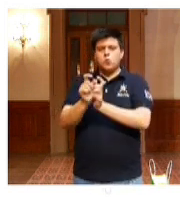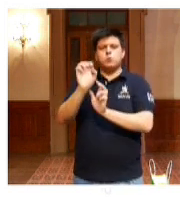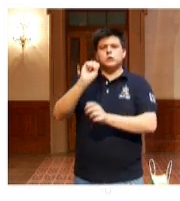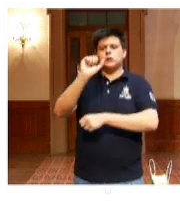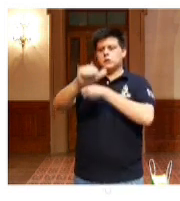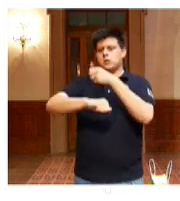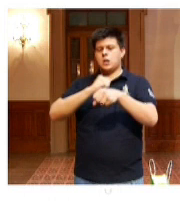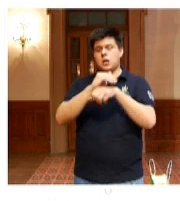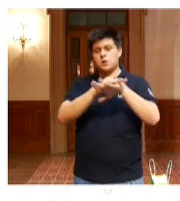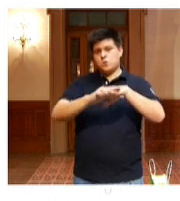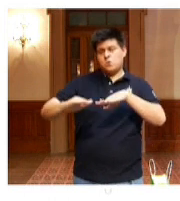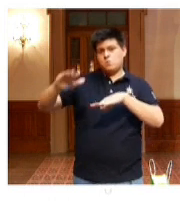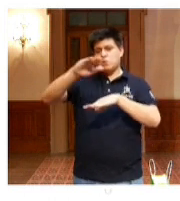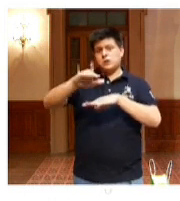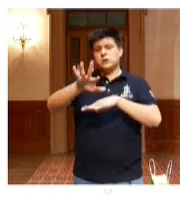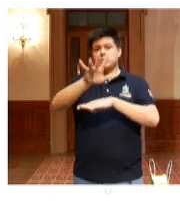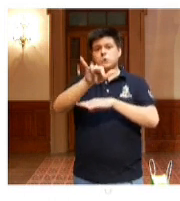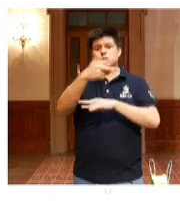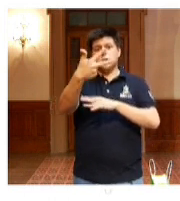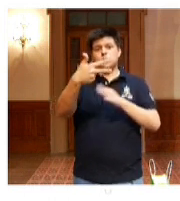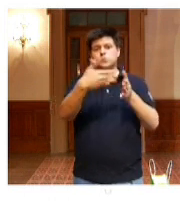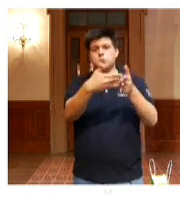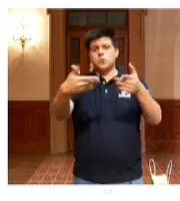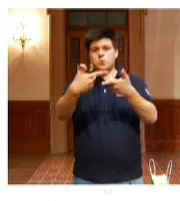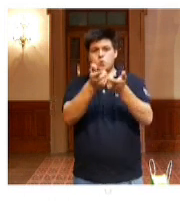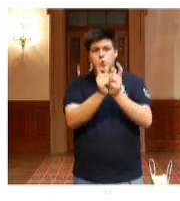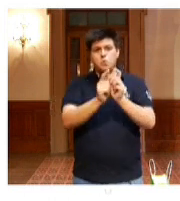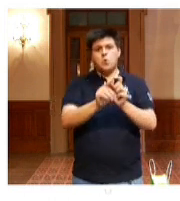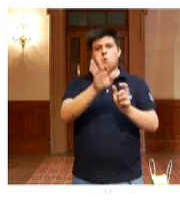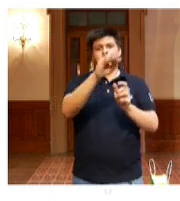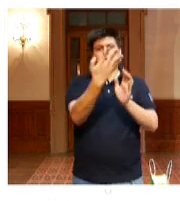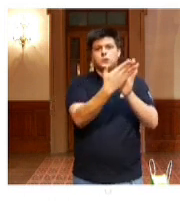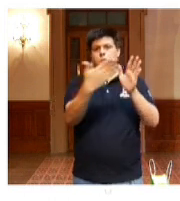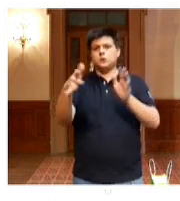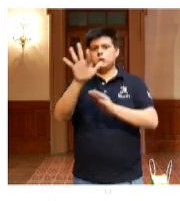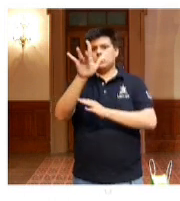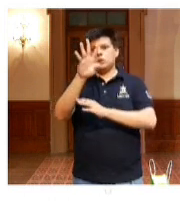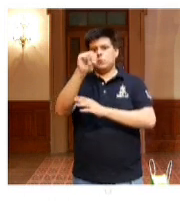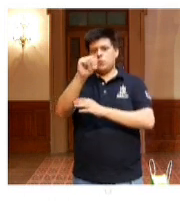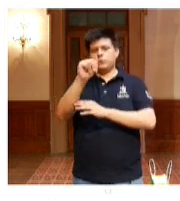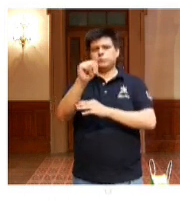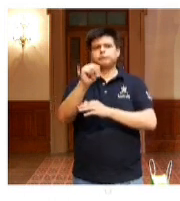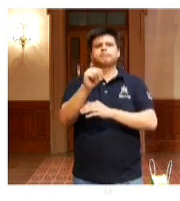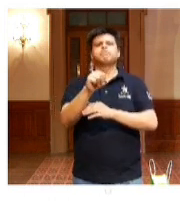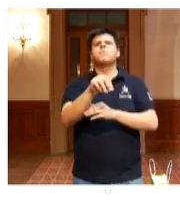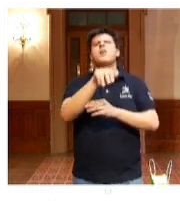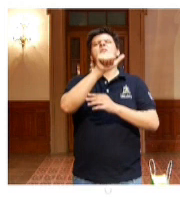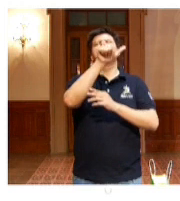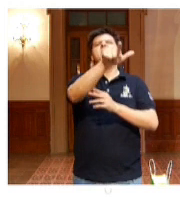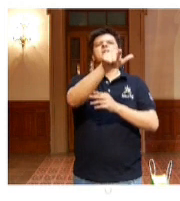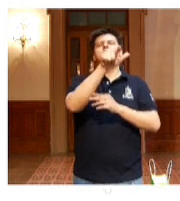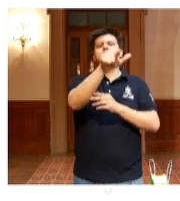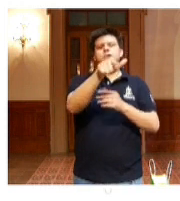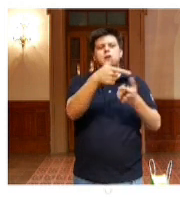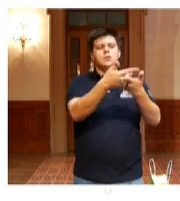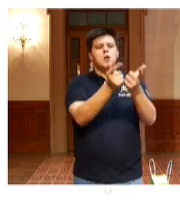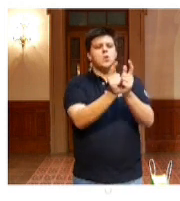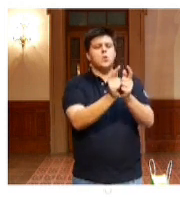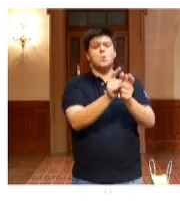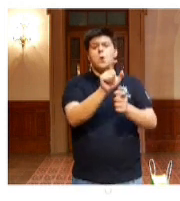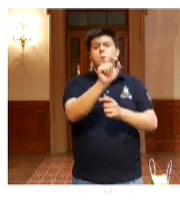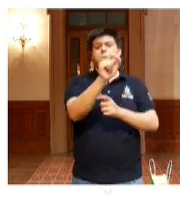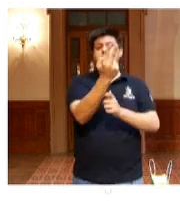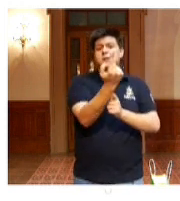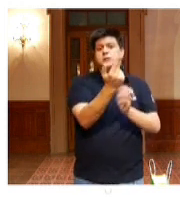años y más 58 al grupo de 45 al 59 17 al grupo de